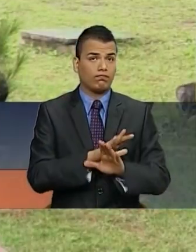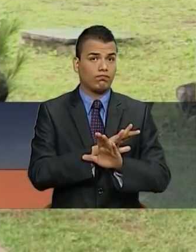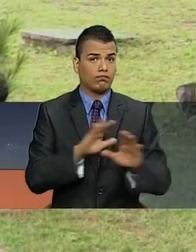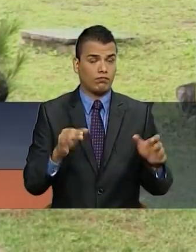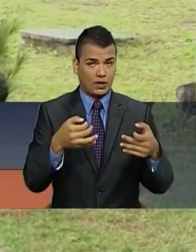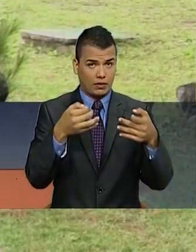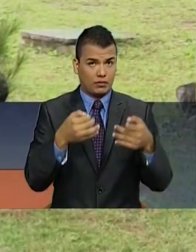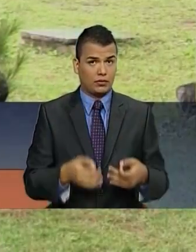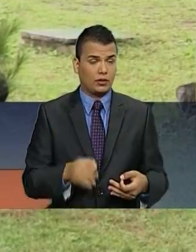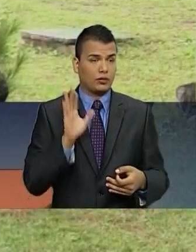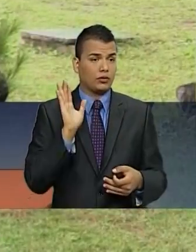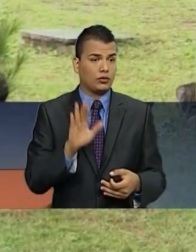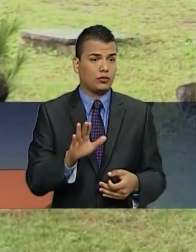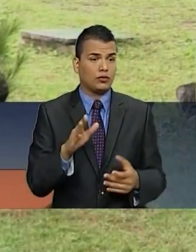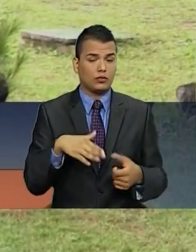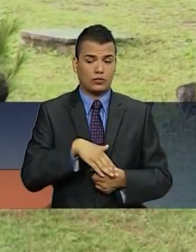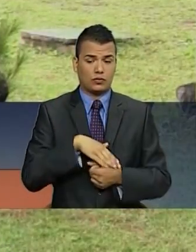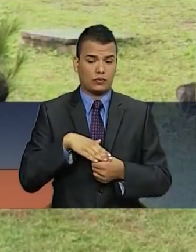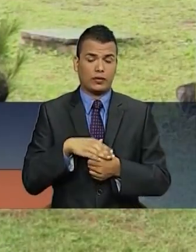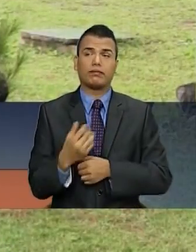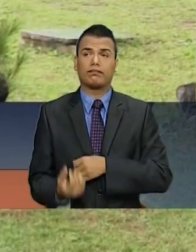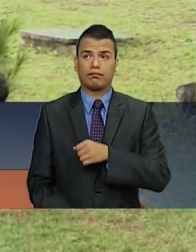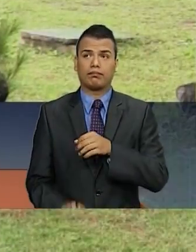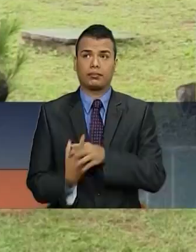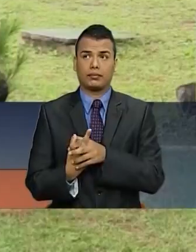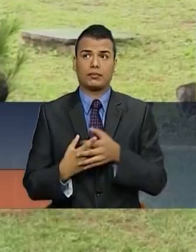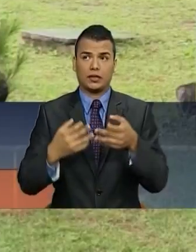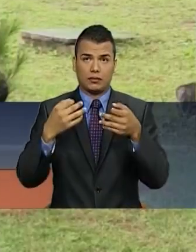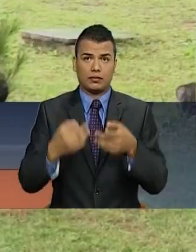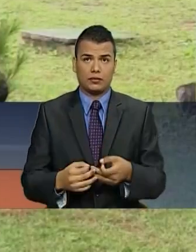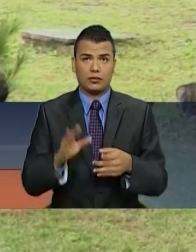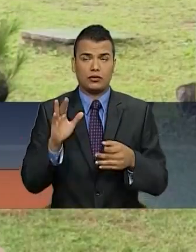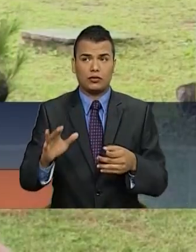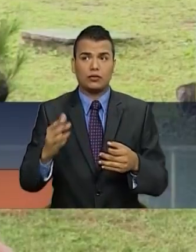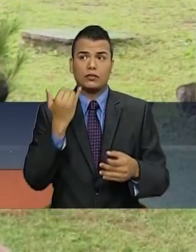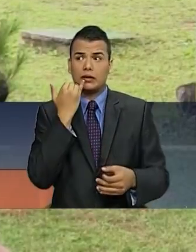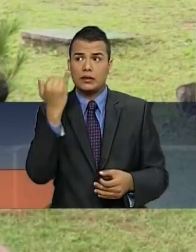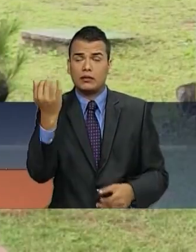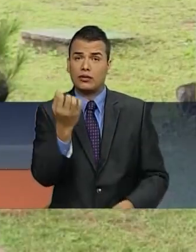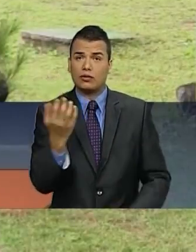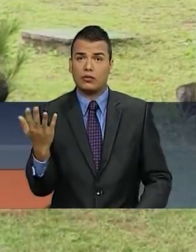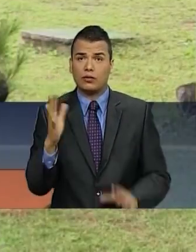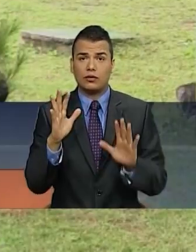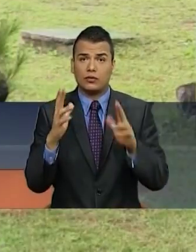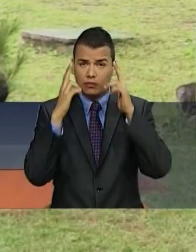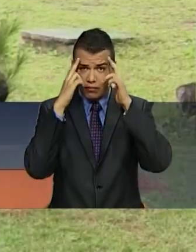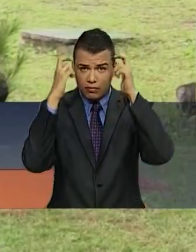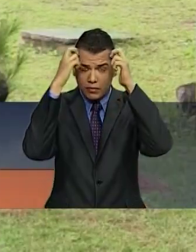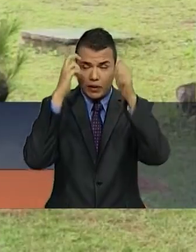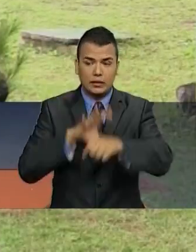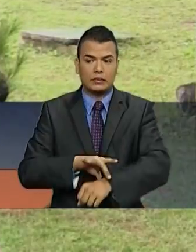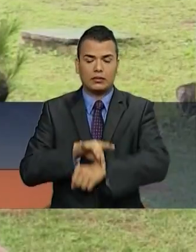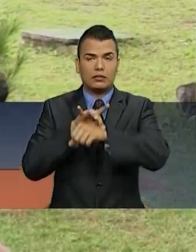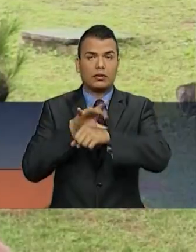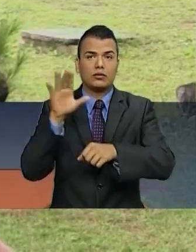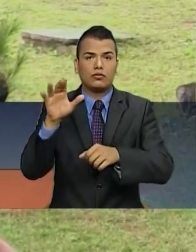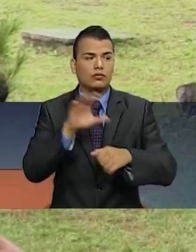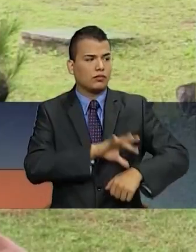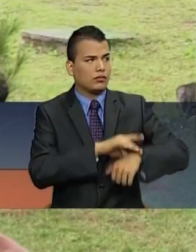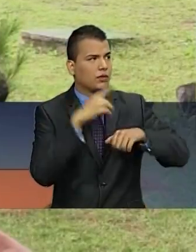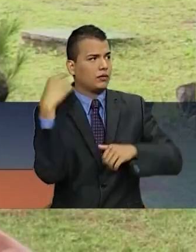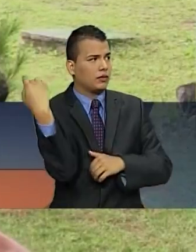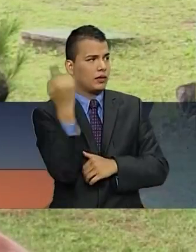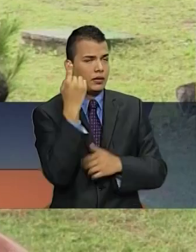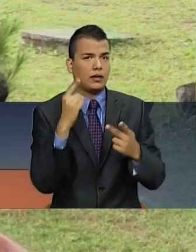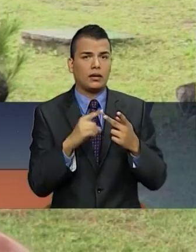eso, inmediatamente se activa la línea de salud mental para que sea visto por médico general, por psicología y